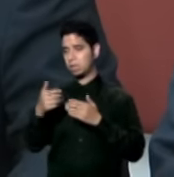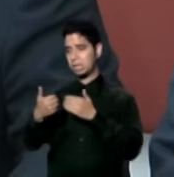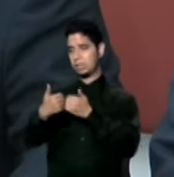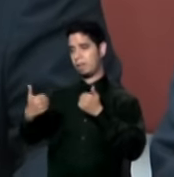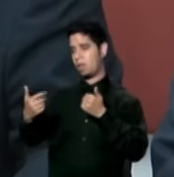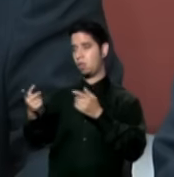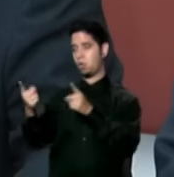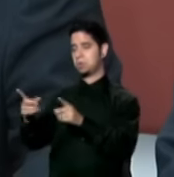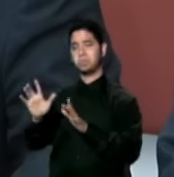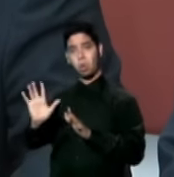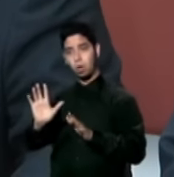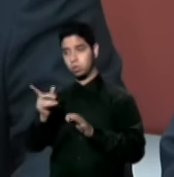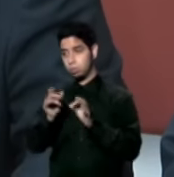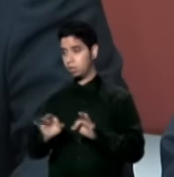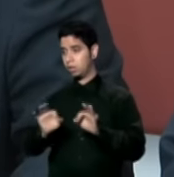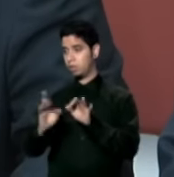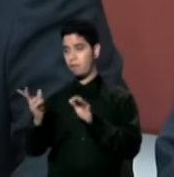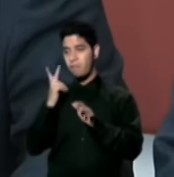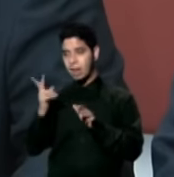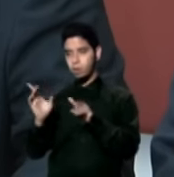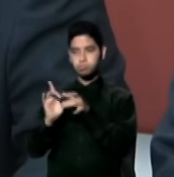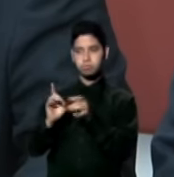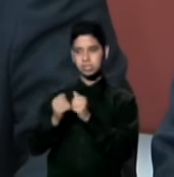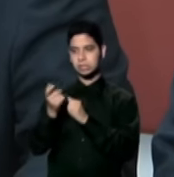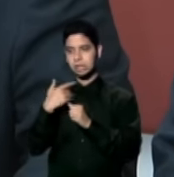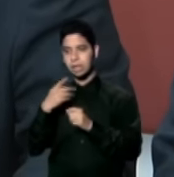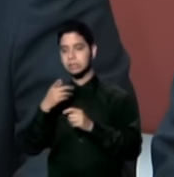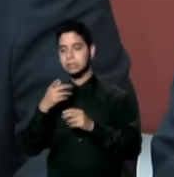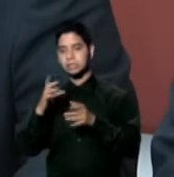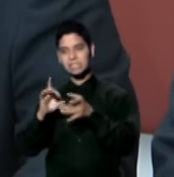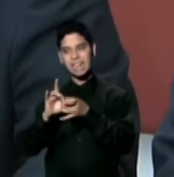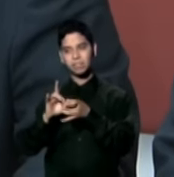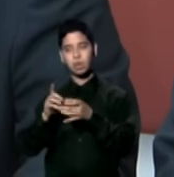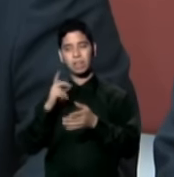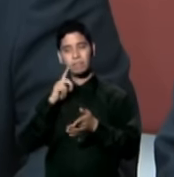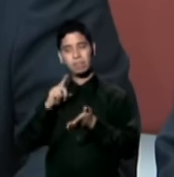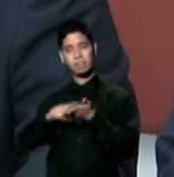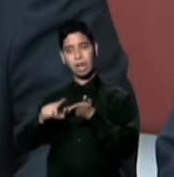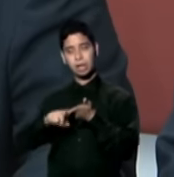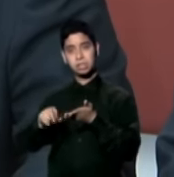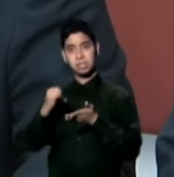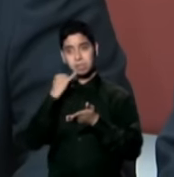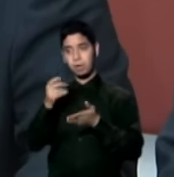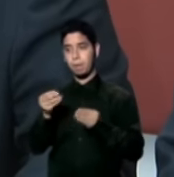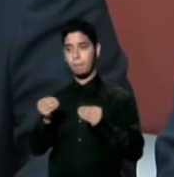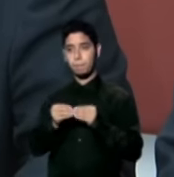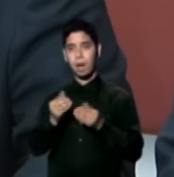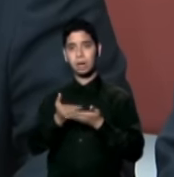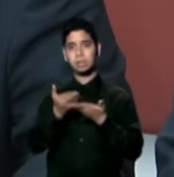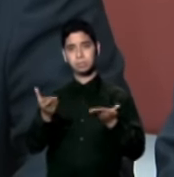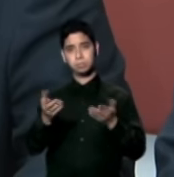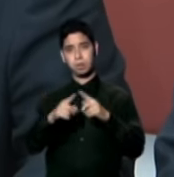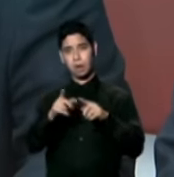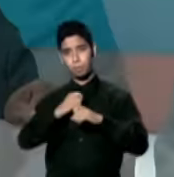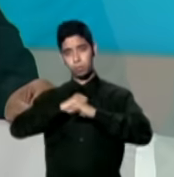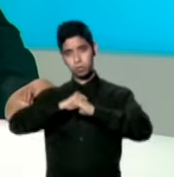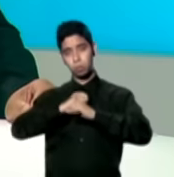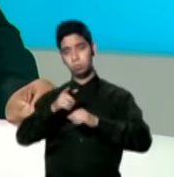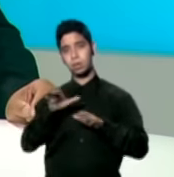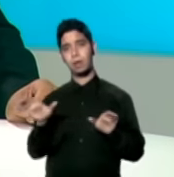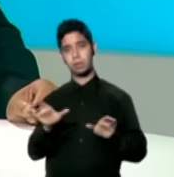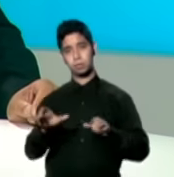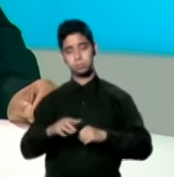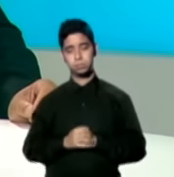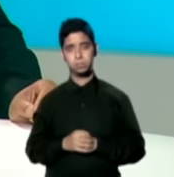darle consideración seria, y si hay que asumir una responsabilidad, asumir de darle más recursos, se va a hacer. En